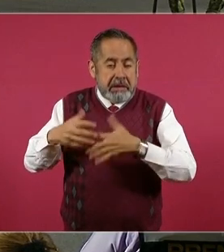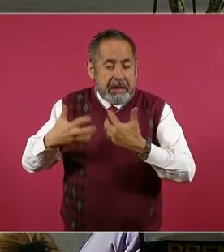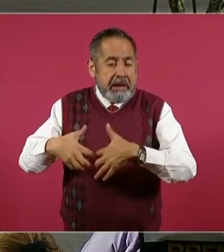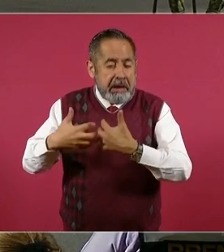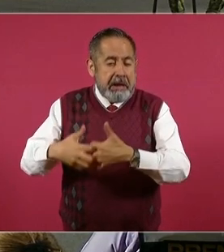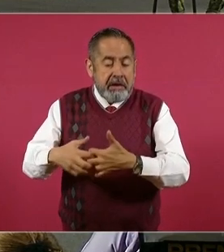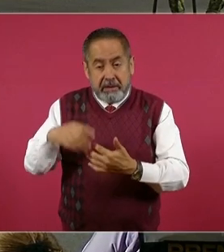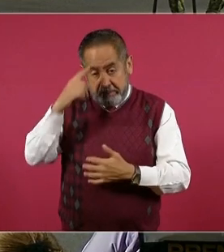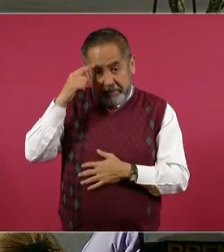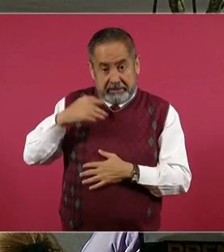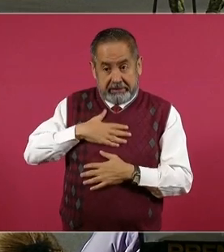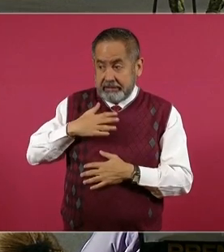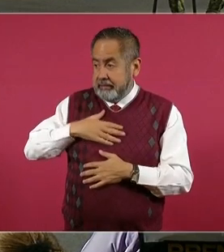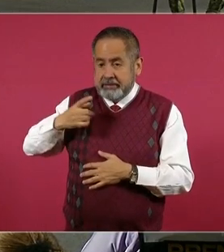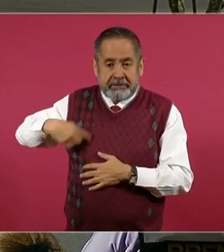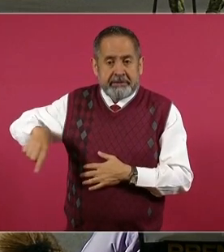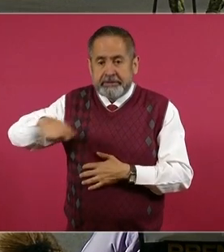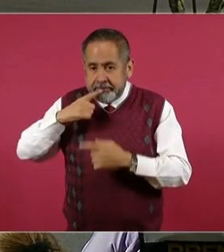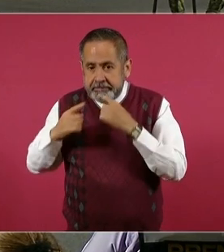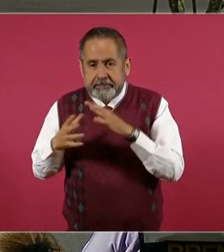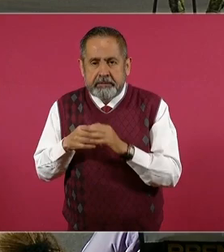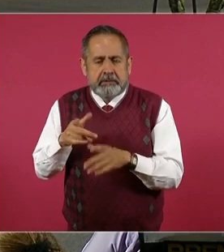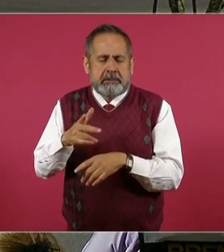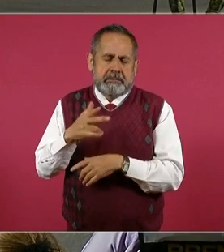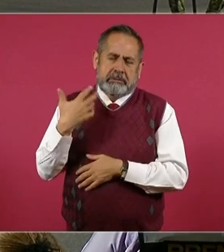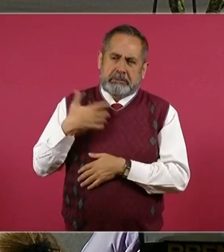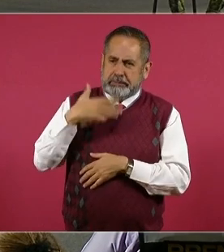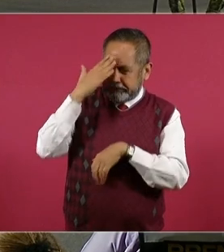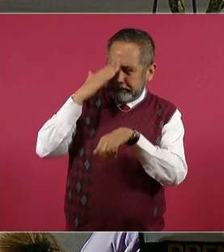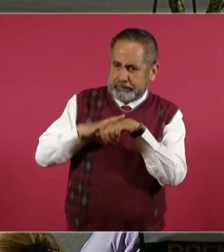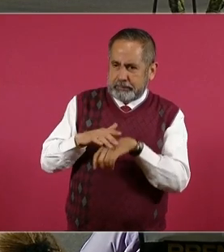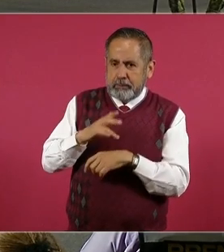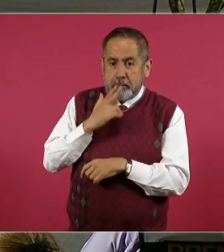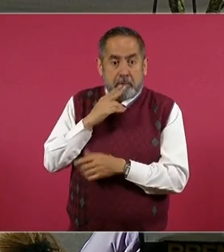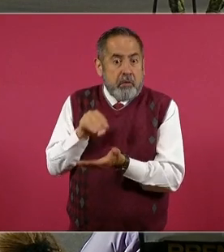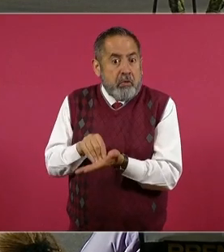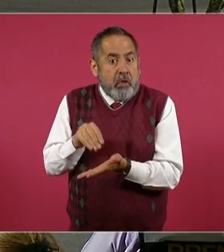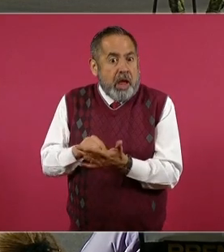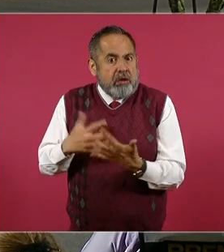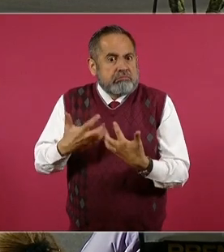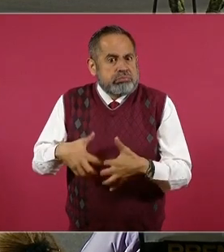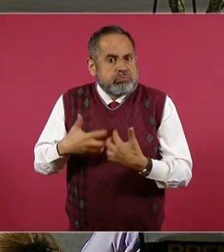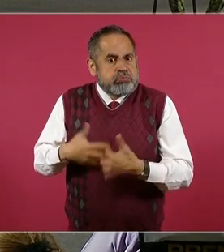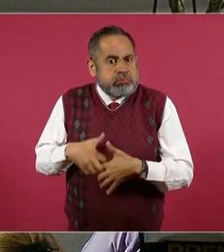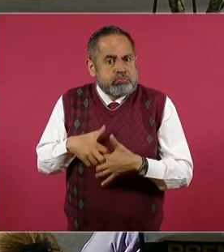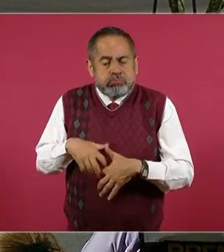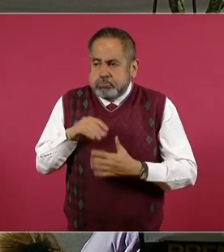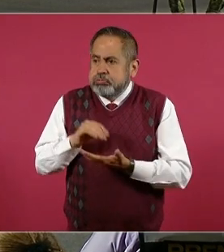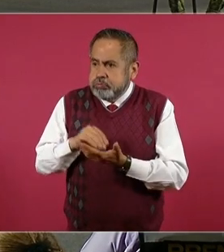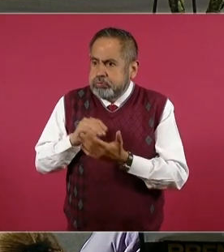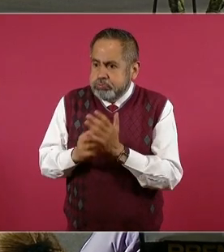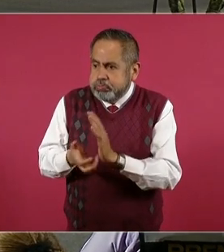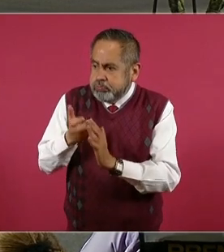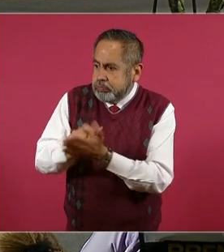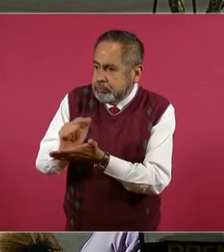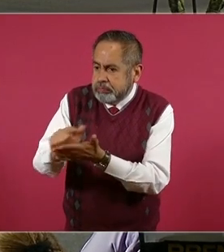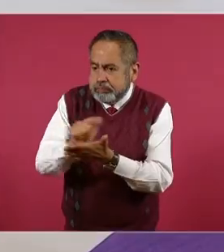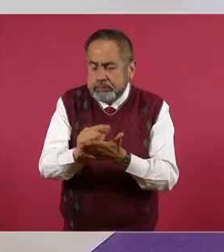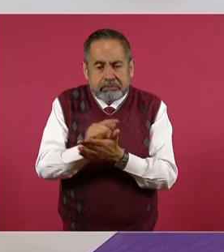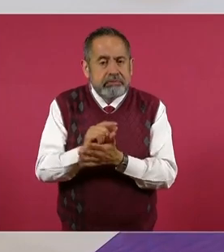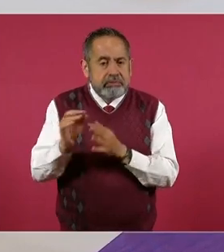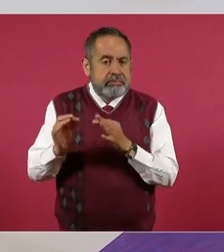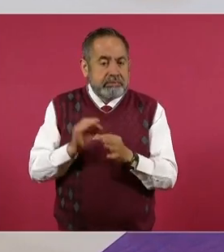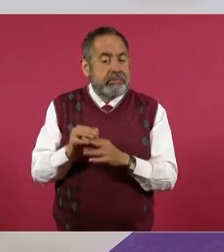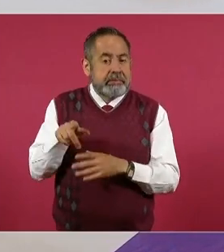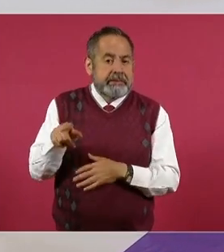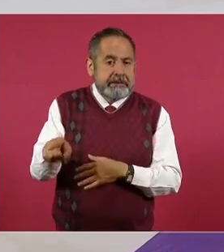draga para nosotros, el personal de dragado, es un ícono, es un orgullo mantenerla activa todavía con sus sistemas, con sus pocos sistemas, ya que es